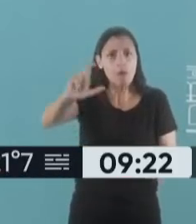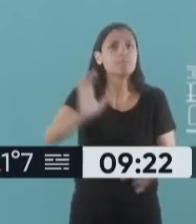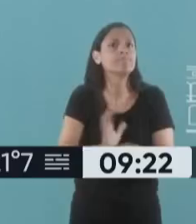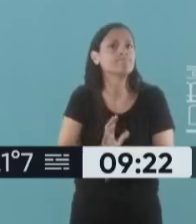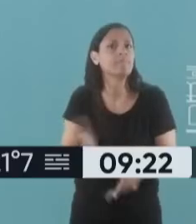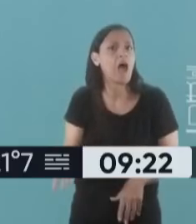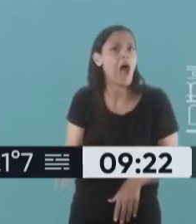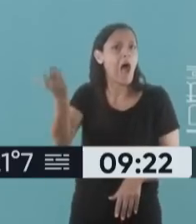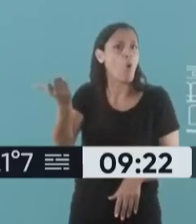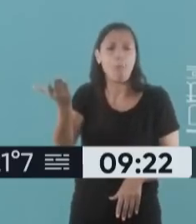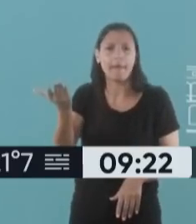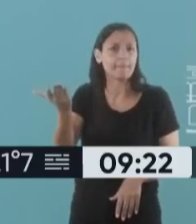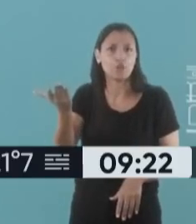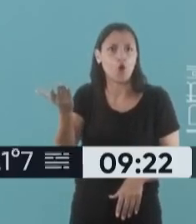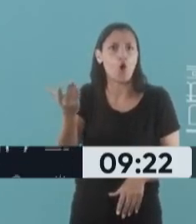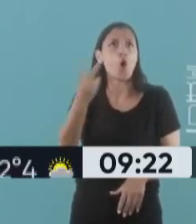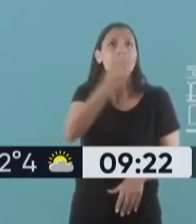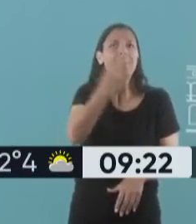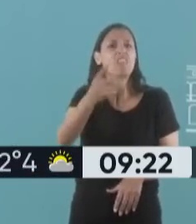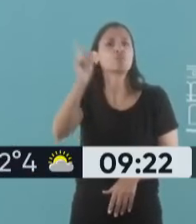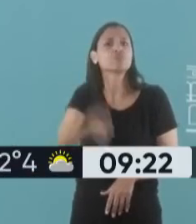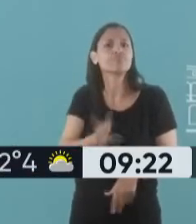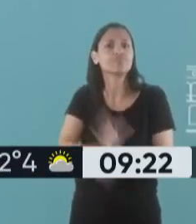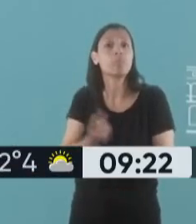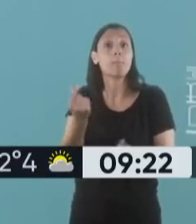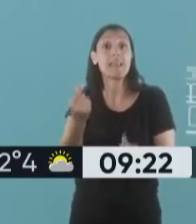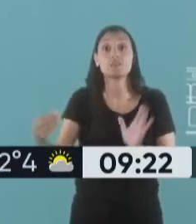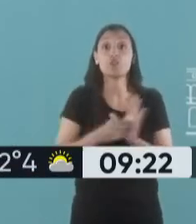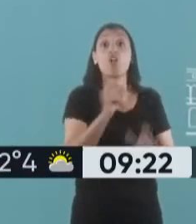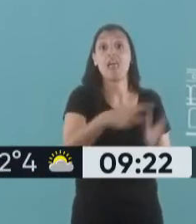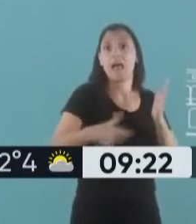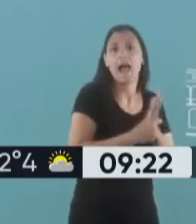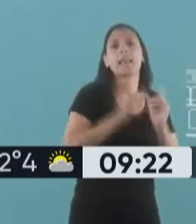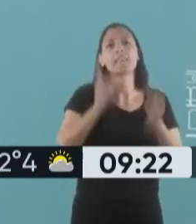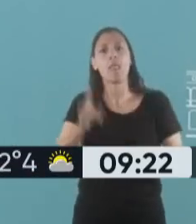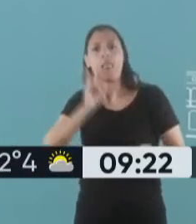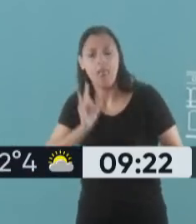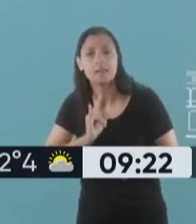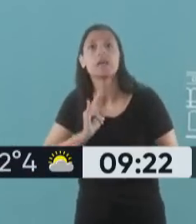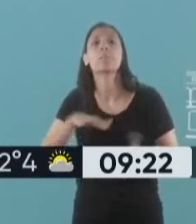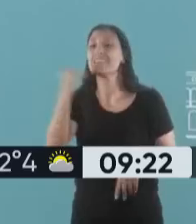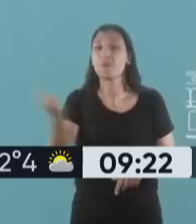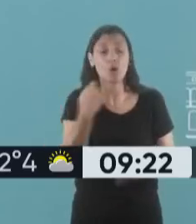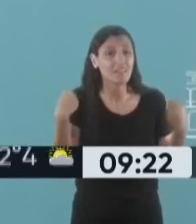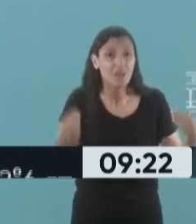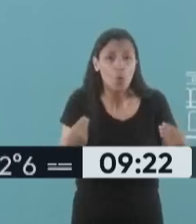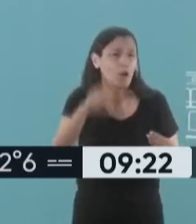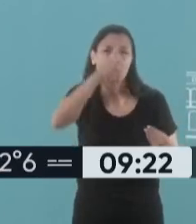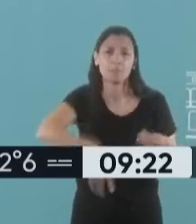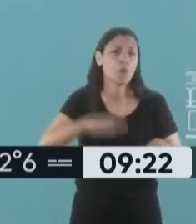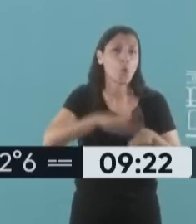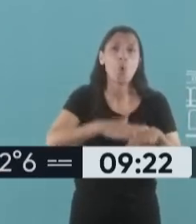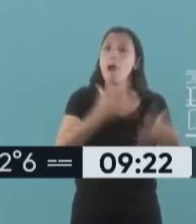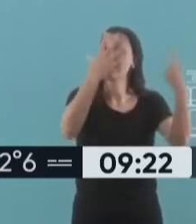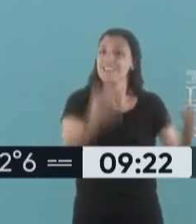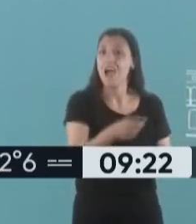un aumento de 21 puntos, 22 puntos del precio de la carne, además de los lácteos, influido principalmente, no solamente por la